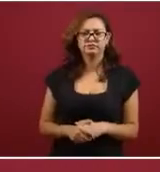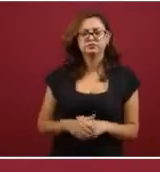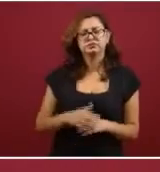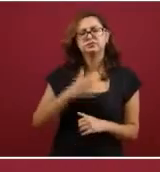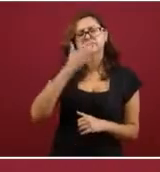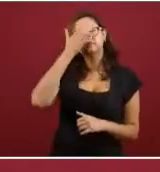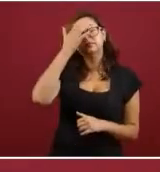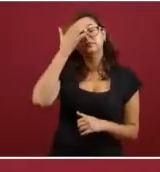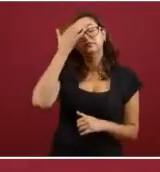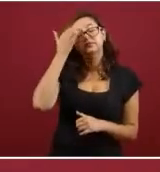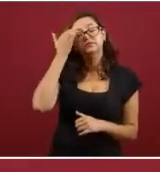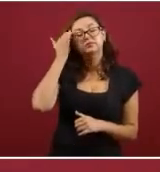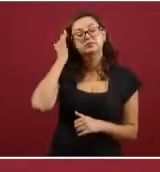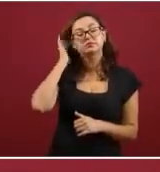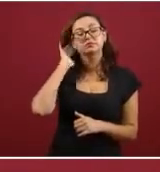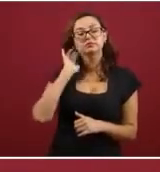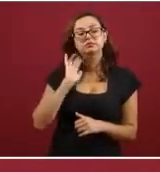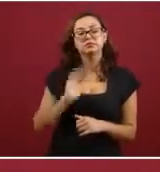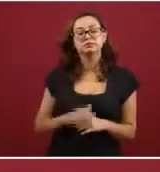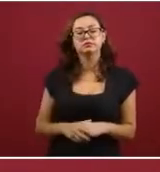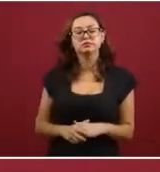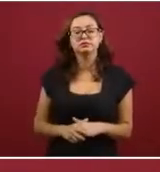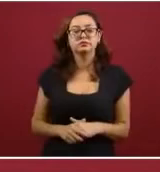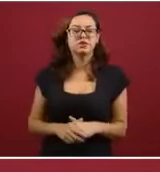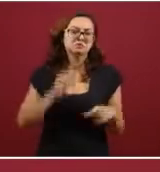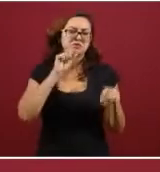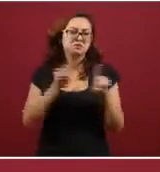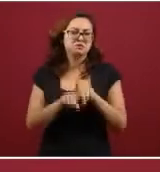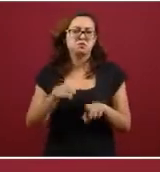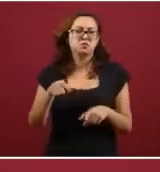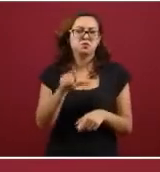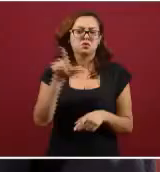en el gobierno de la ciudad,